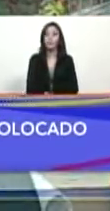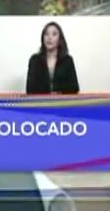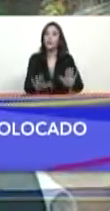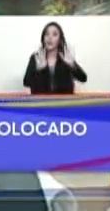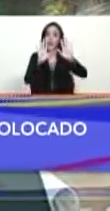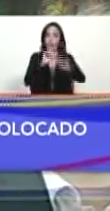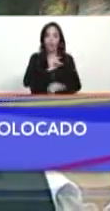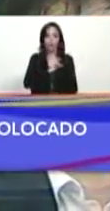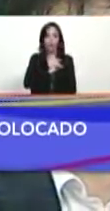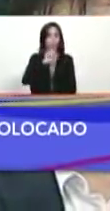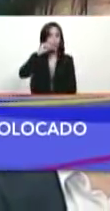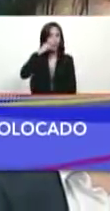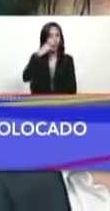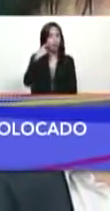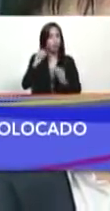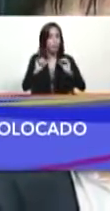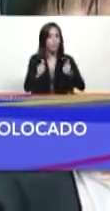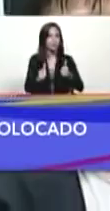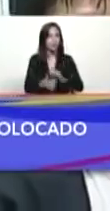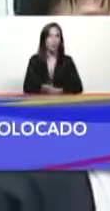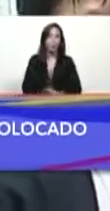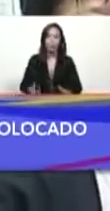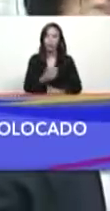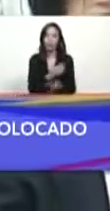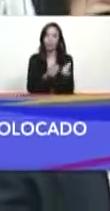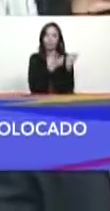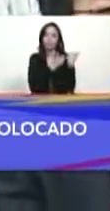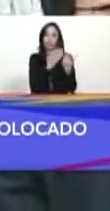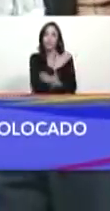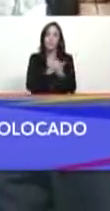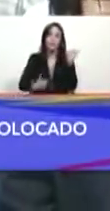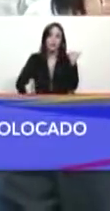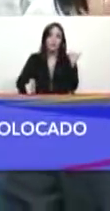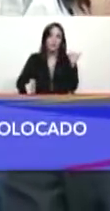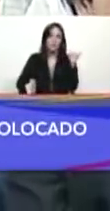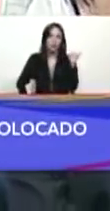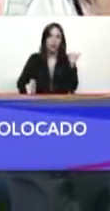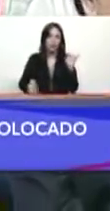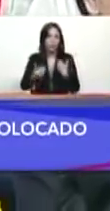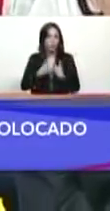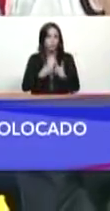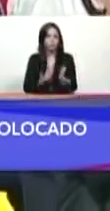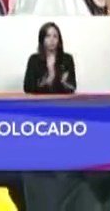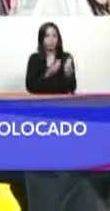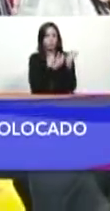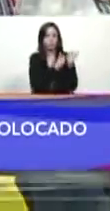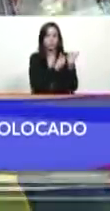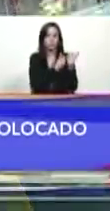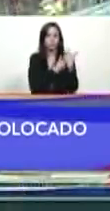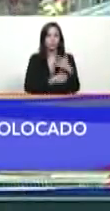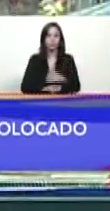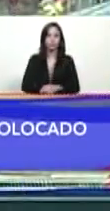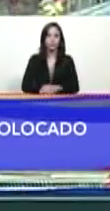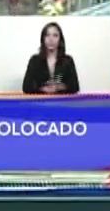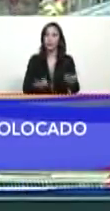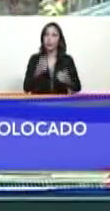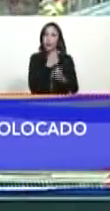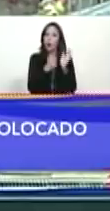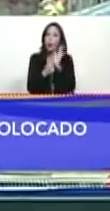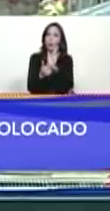enero arranca el mandato para la maravilla del